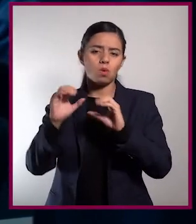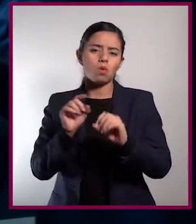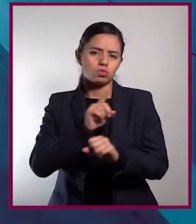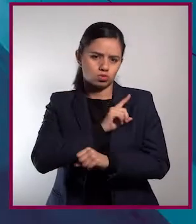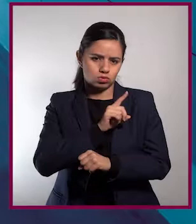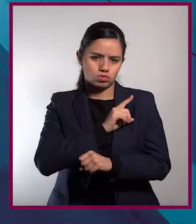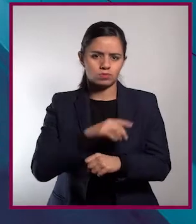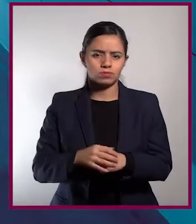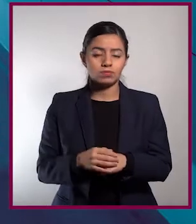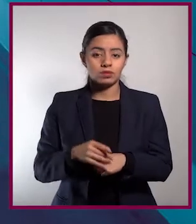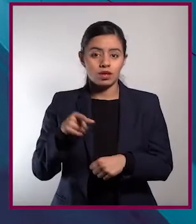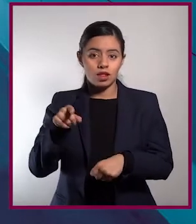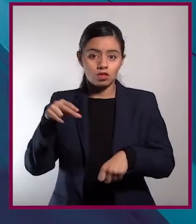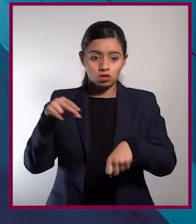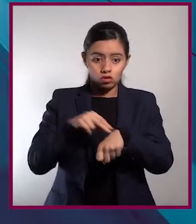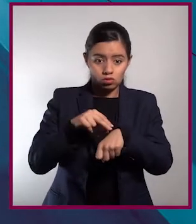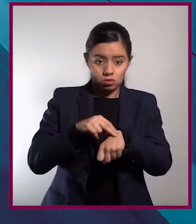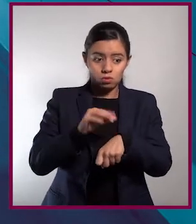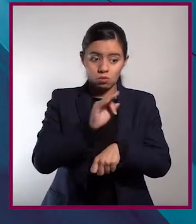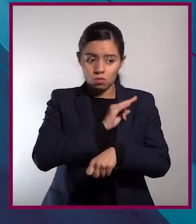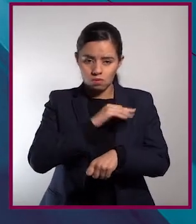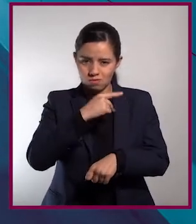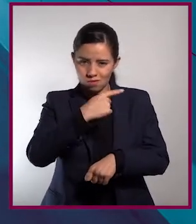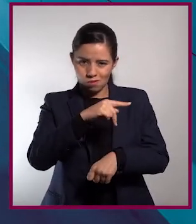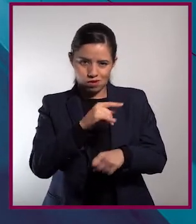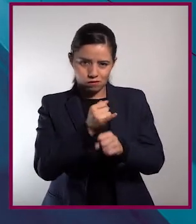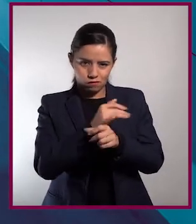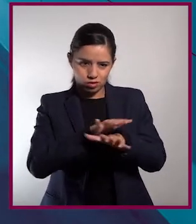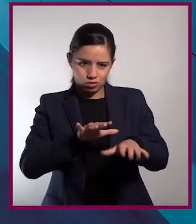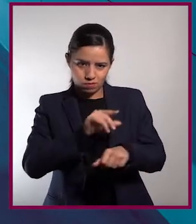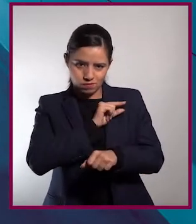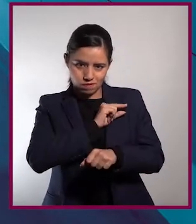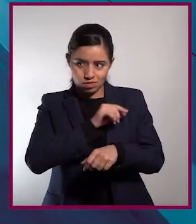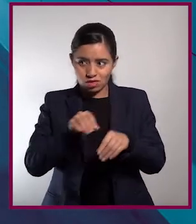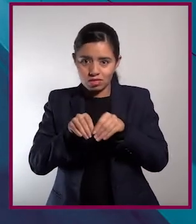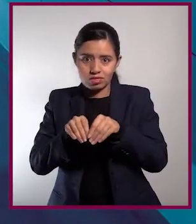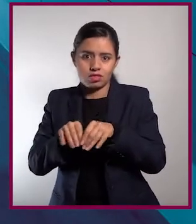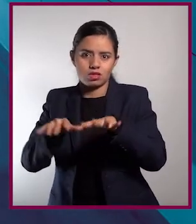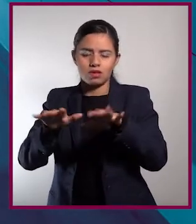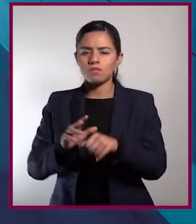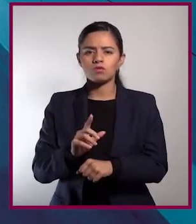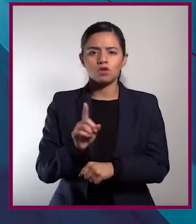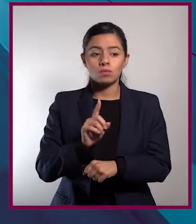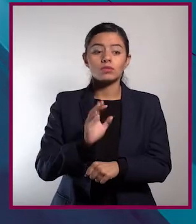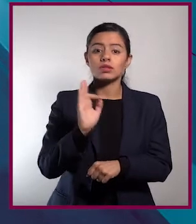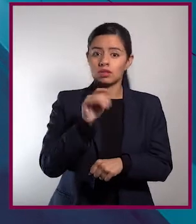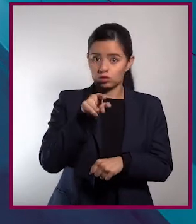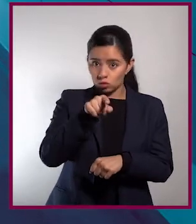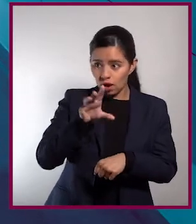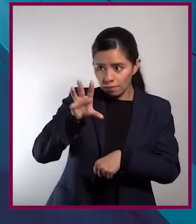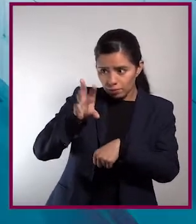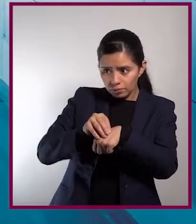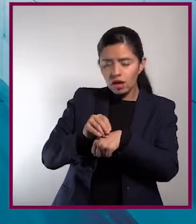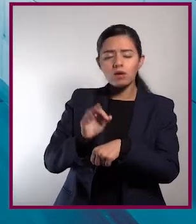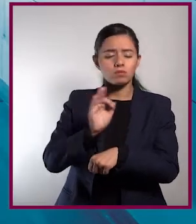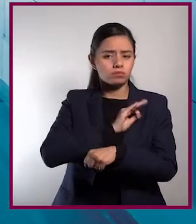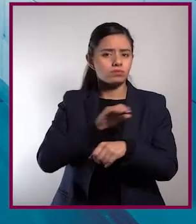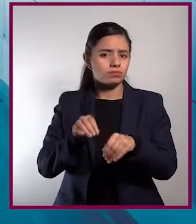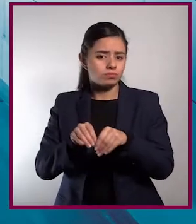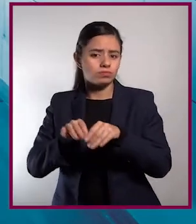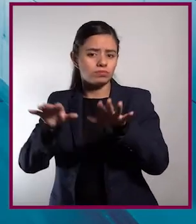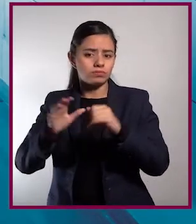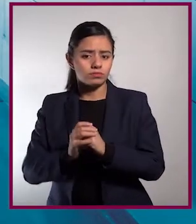adulto. El médico no puede difundir ni compartir con nadie información de un paciente, al menos que éste se lo autorice. Y el